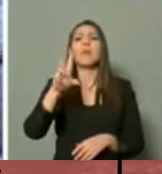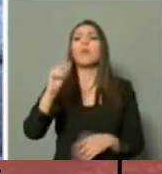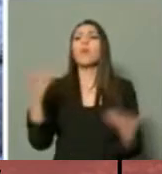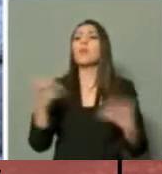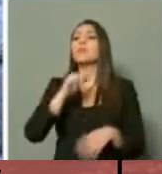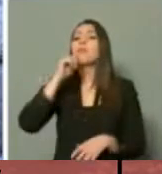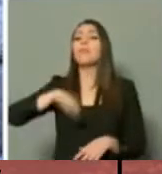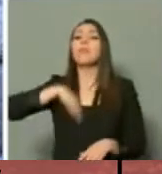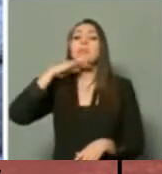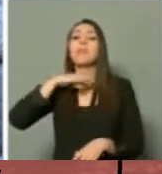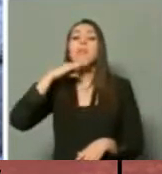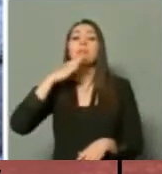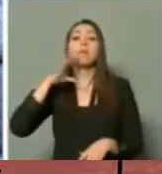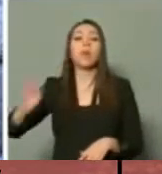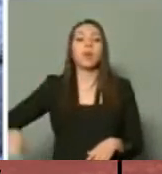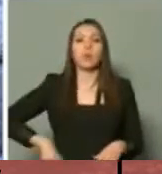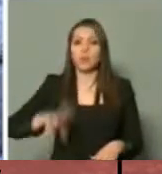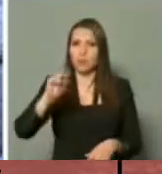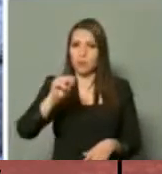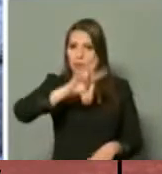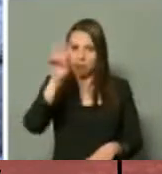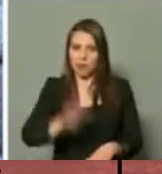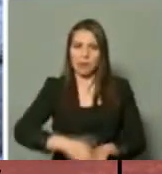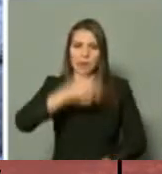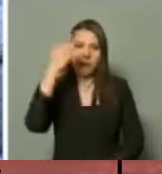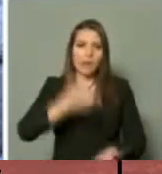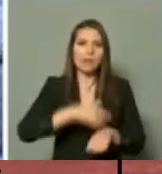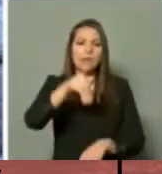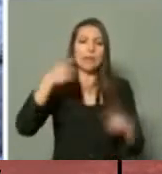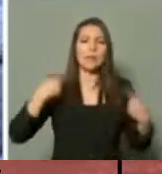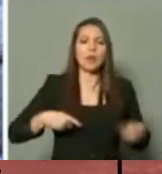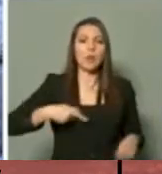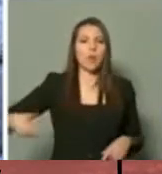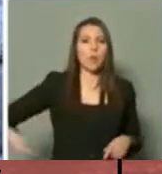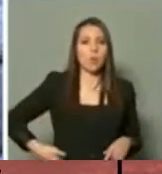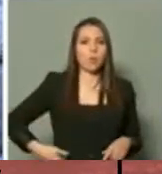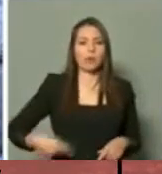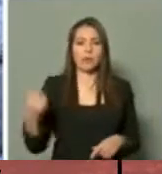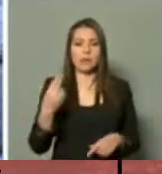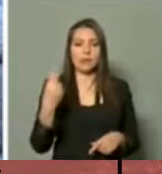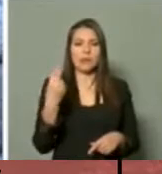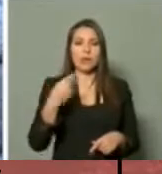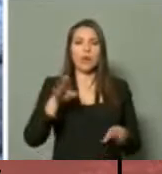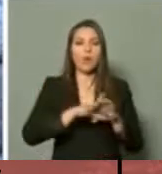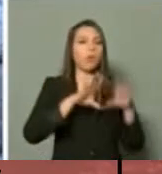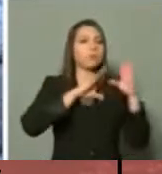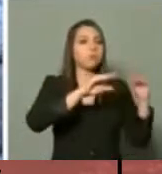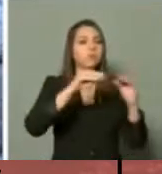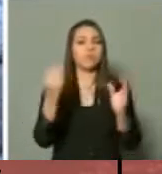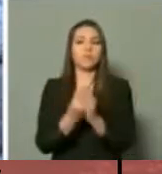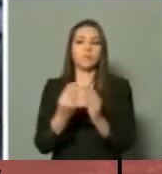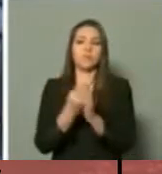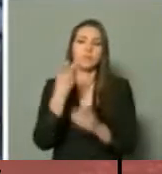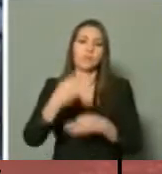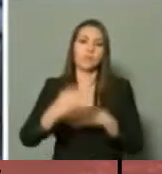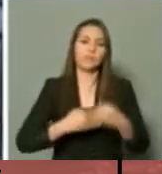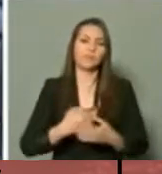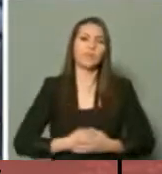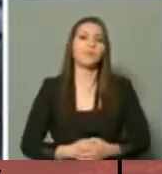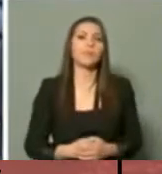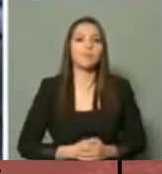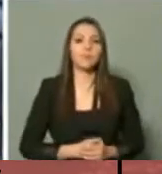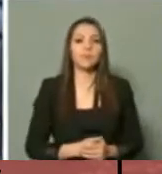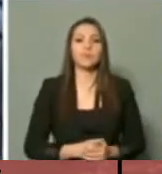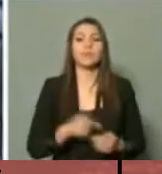todo, que realmente se sancione a los culpables. Eso lo tenemos que hacer con niveles de capacitación. ¿Es cuánto? Candidata, le